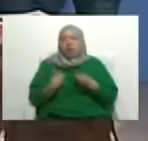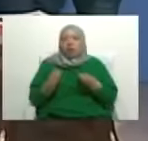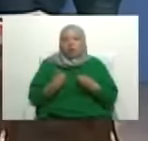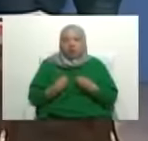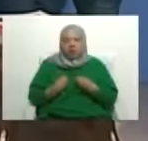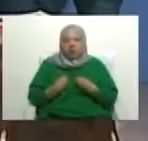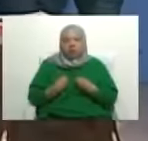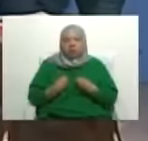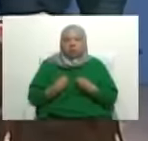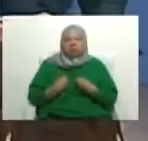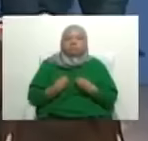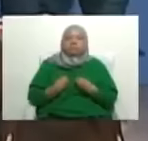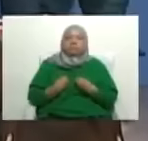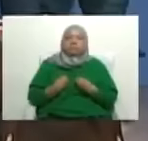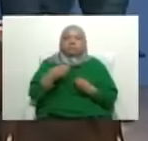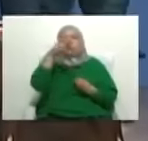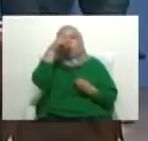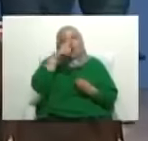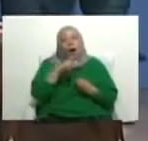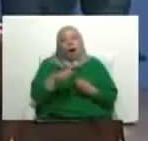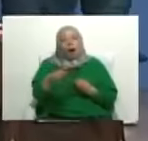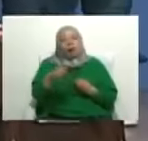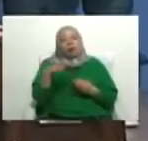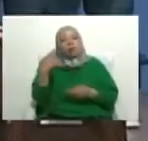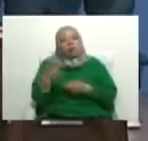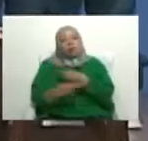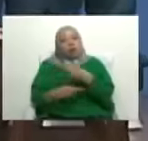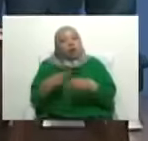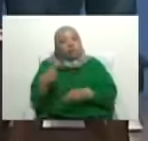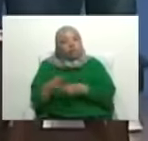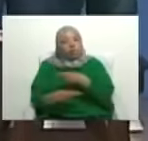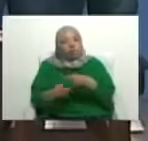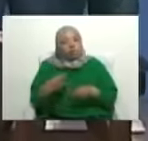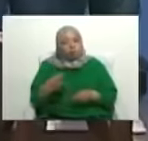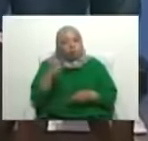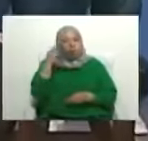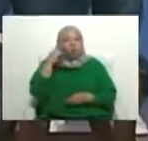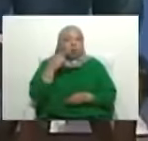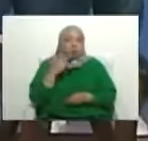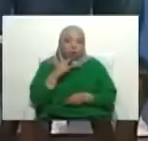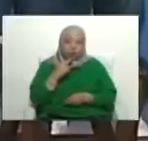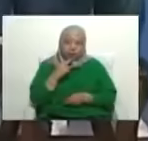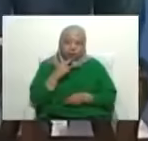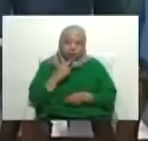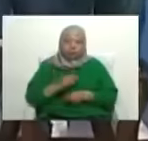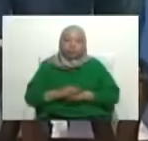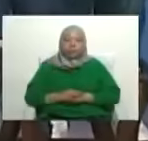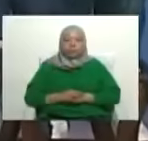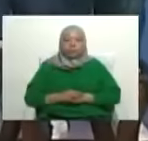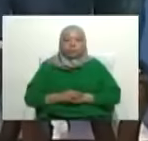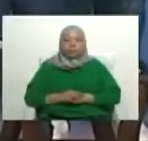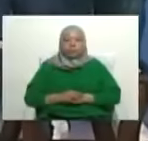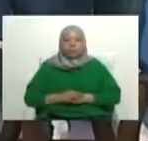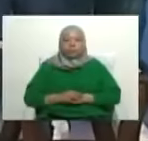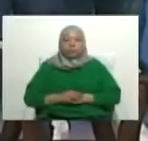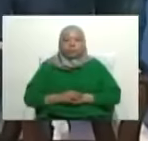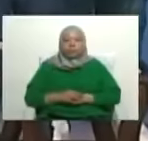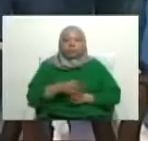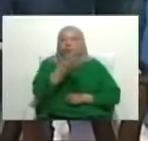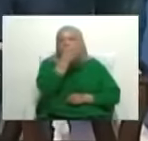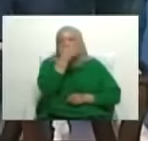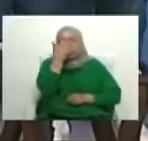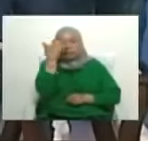republicana en estos años de revolución bolivariana. A muchos se nos